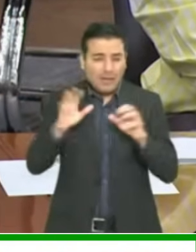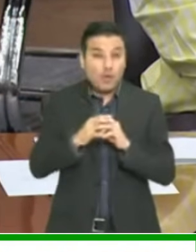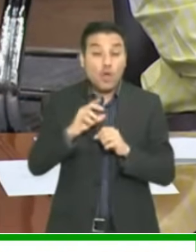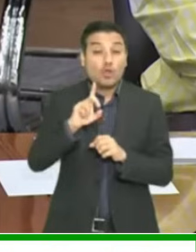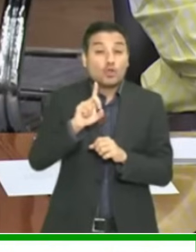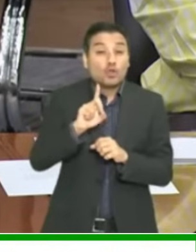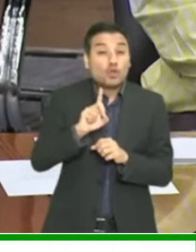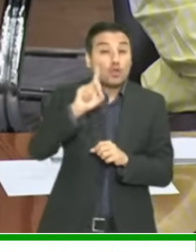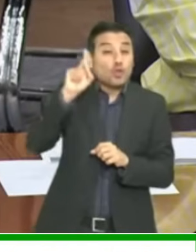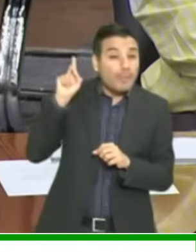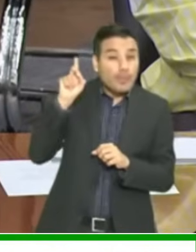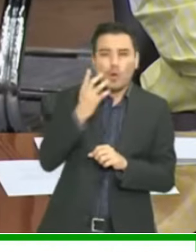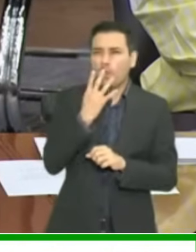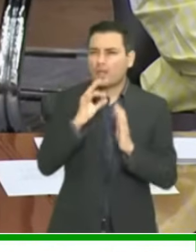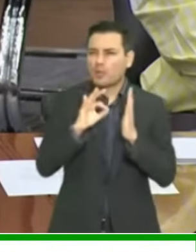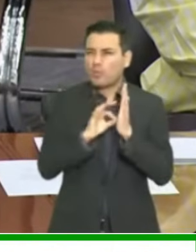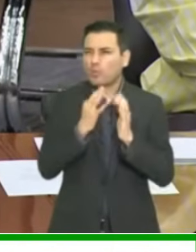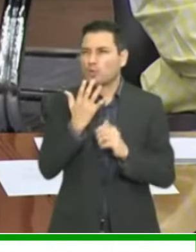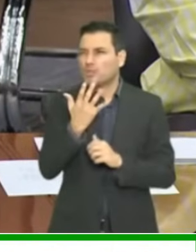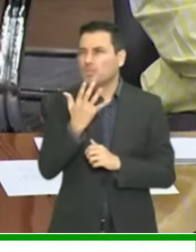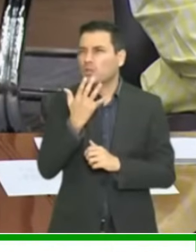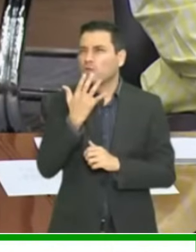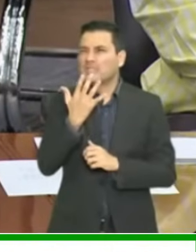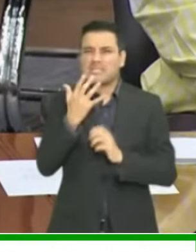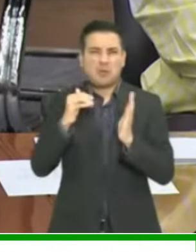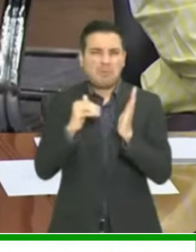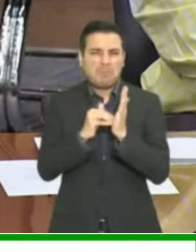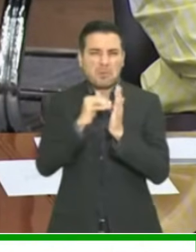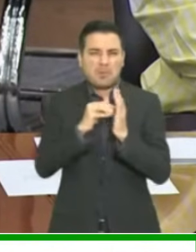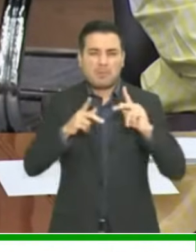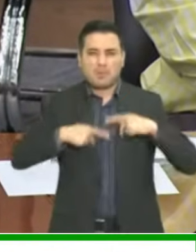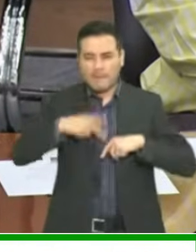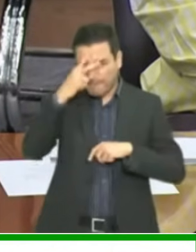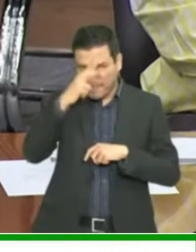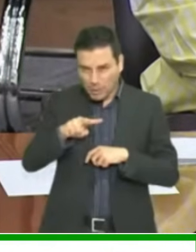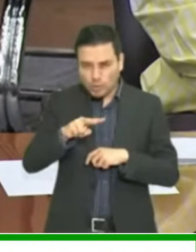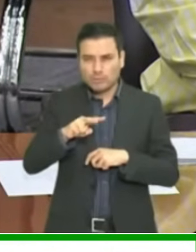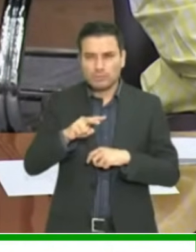levantaron entre 4.5 y 5 millones de mexicanos a